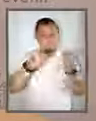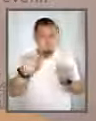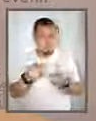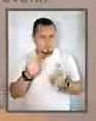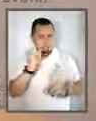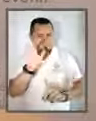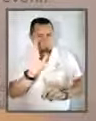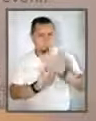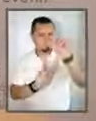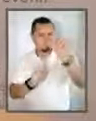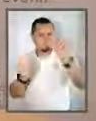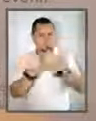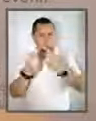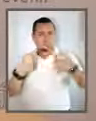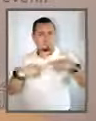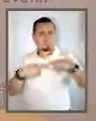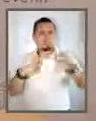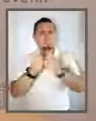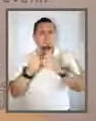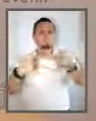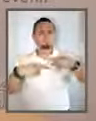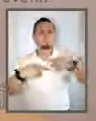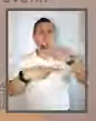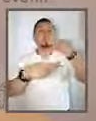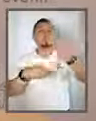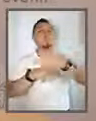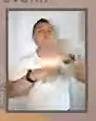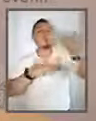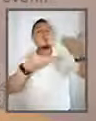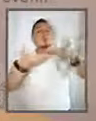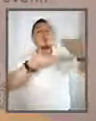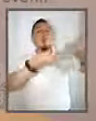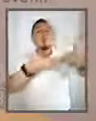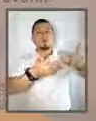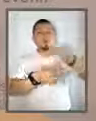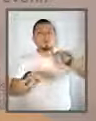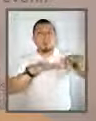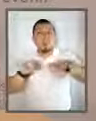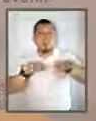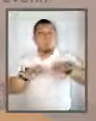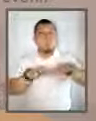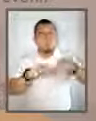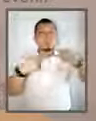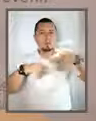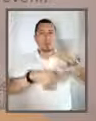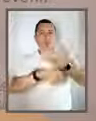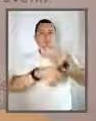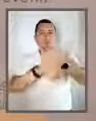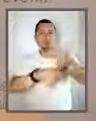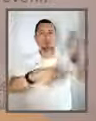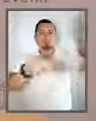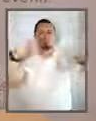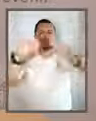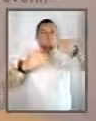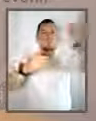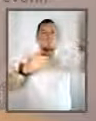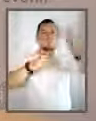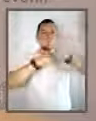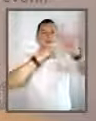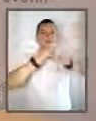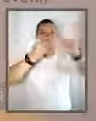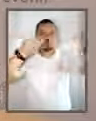tenía el haber convivido con personas extranjeras en su sitio de trabajo. El otro